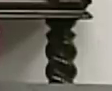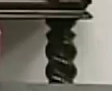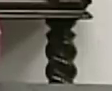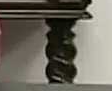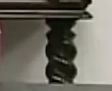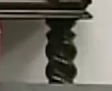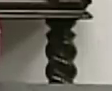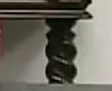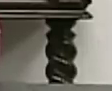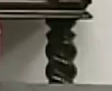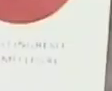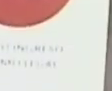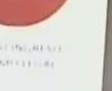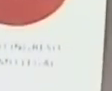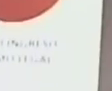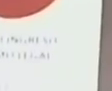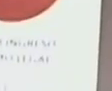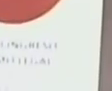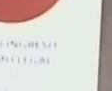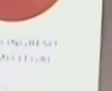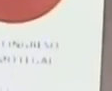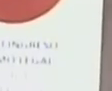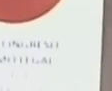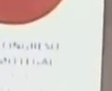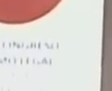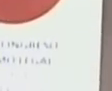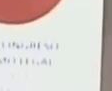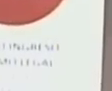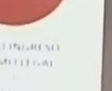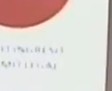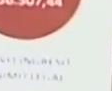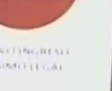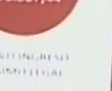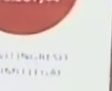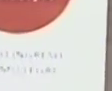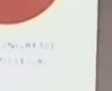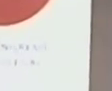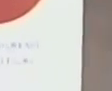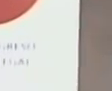camarógrafos, nuevo salario de protección al pueblo integral,